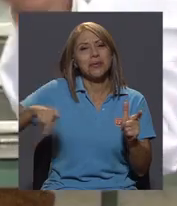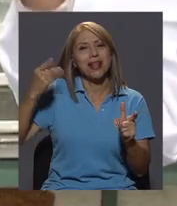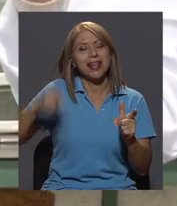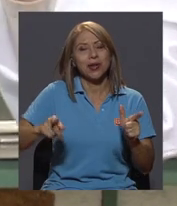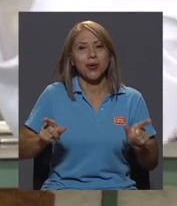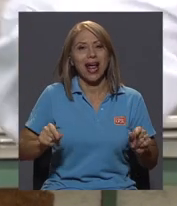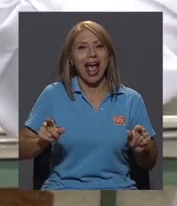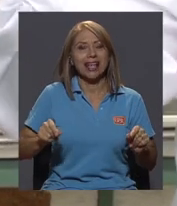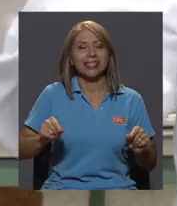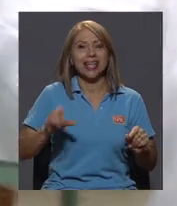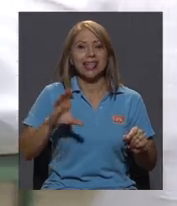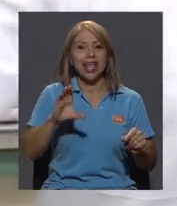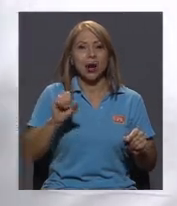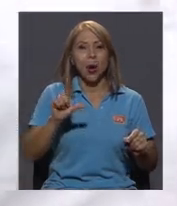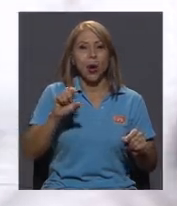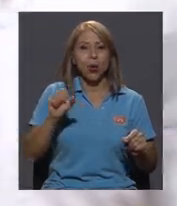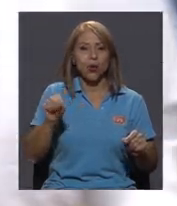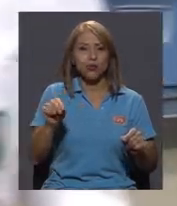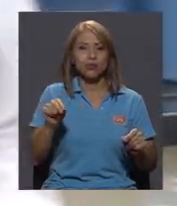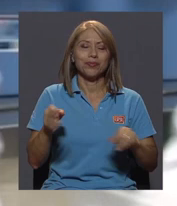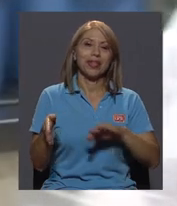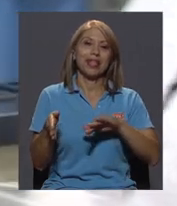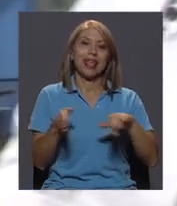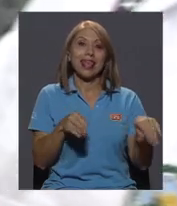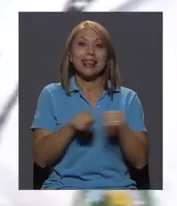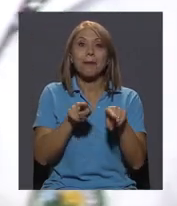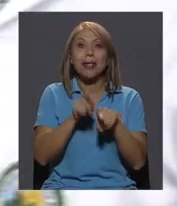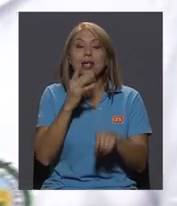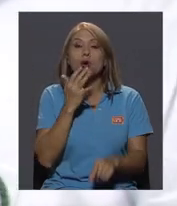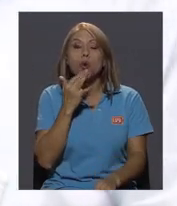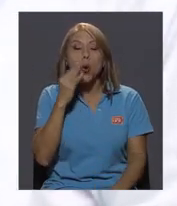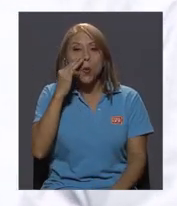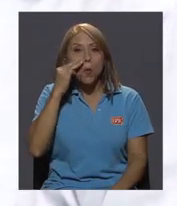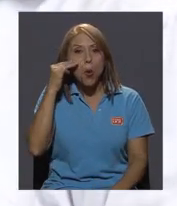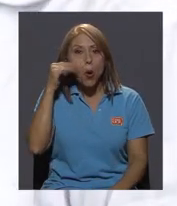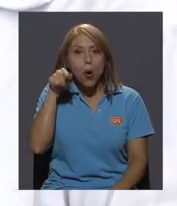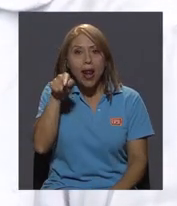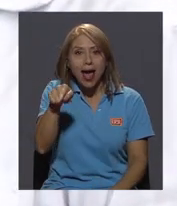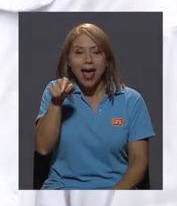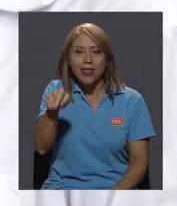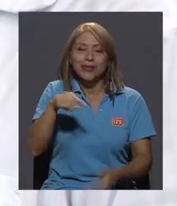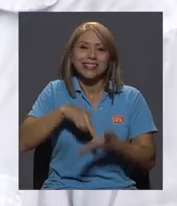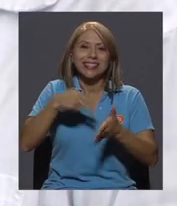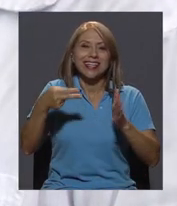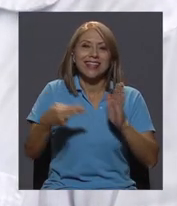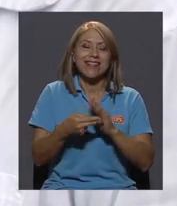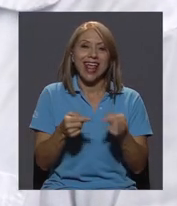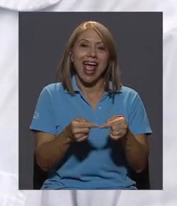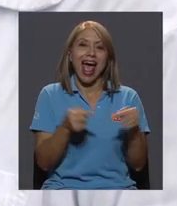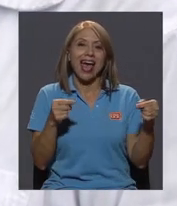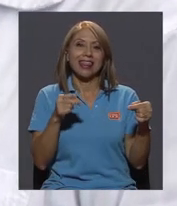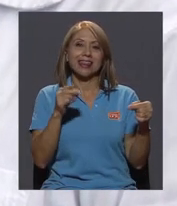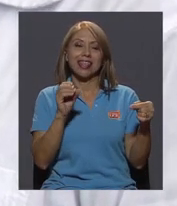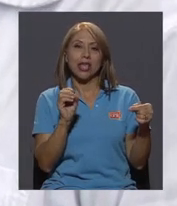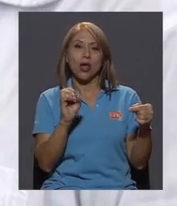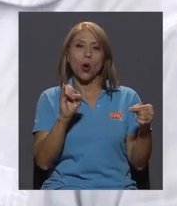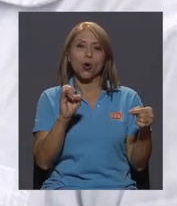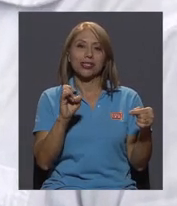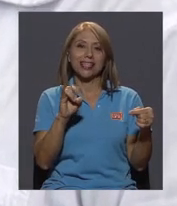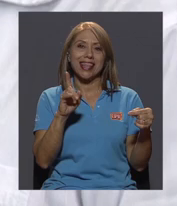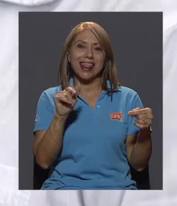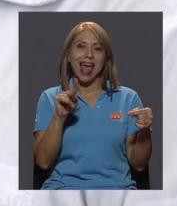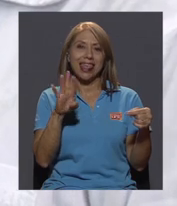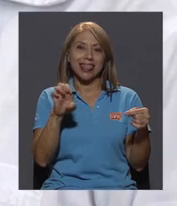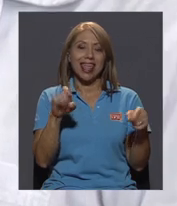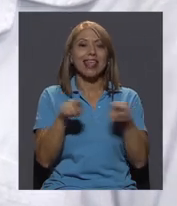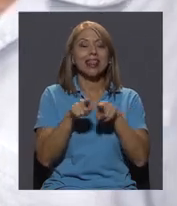padecer cáncer de colon. Y por otro lado, su pigmentación morada lo convierte en antioxidante y regulador de